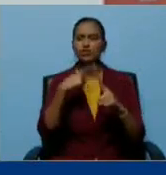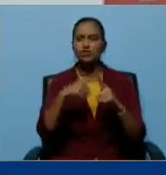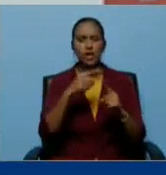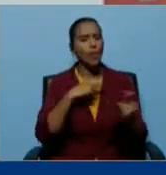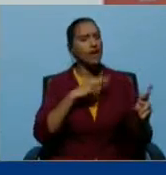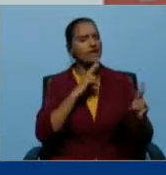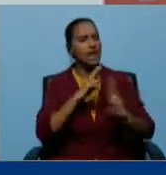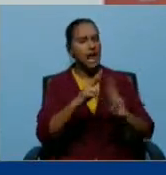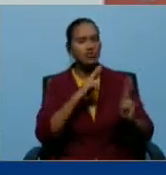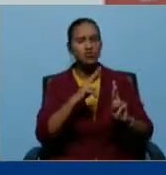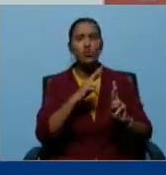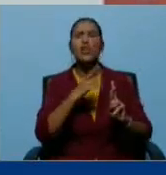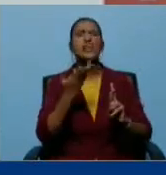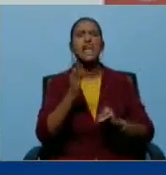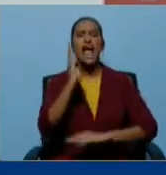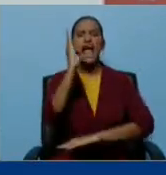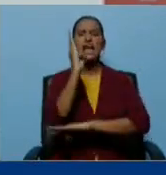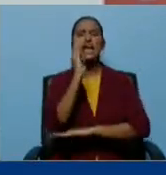hermandad.